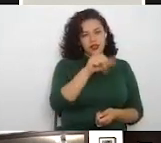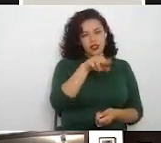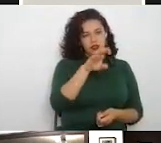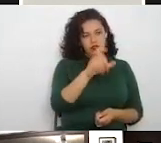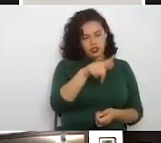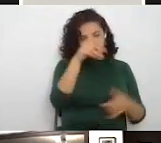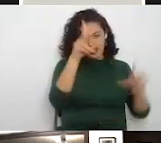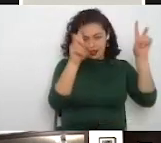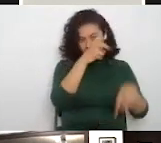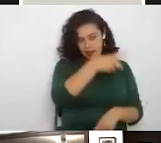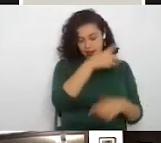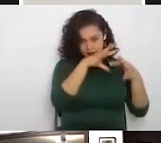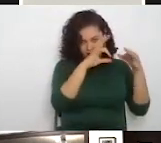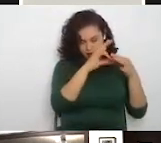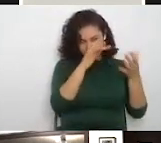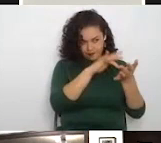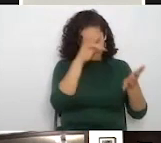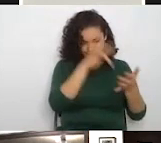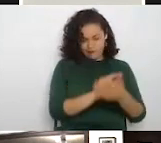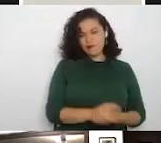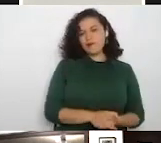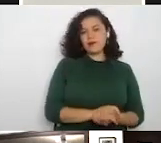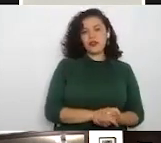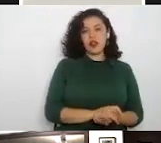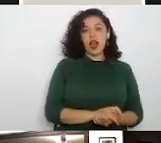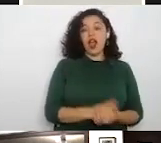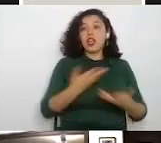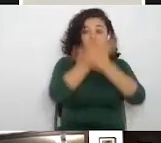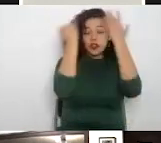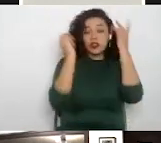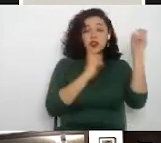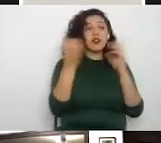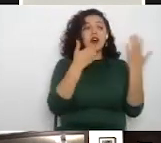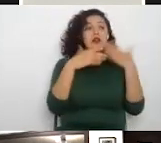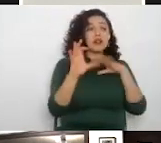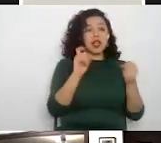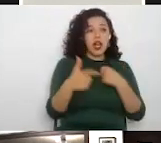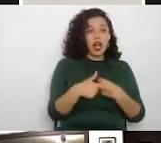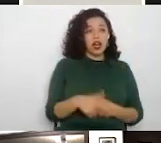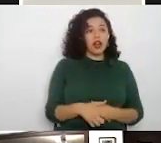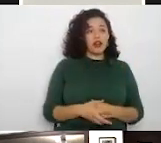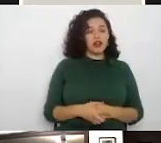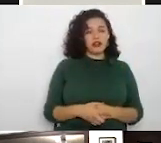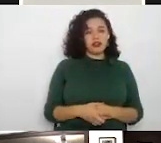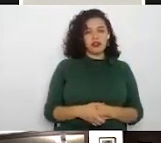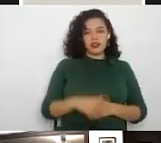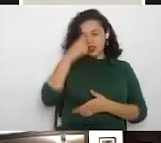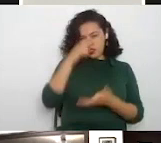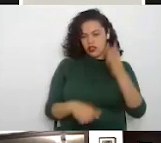tema. Gracias. No sé si hay alguna duda, algún comentario de lo Creo que que se vimos. quedó una ayer, ¿no?